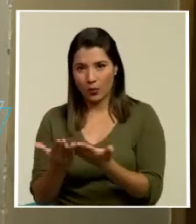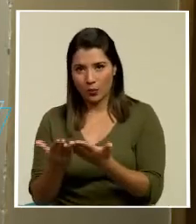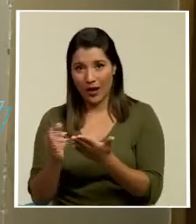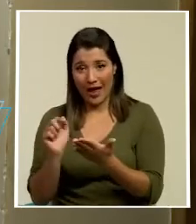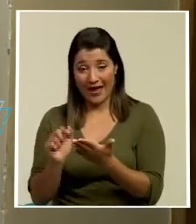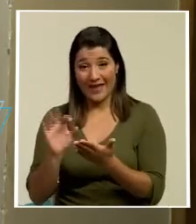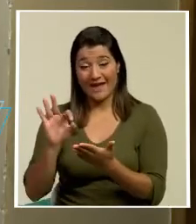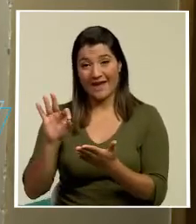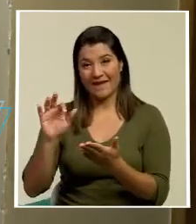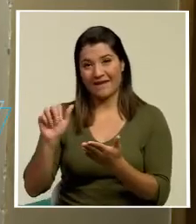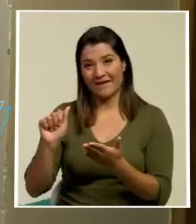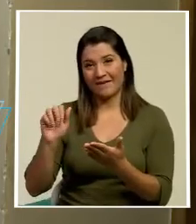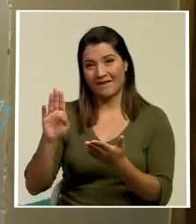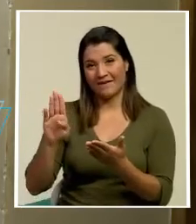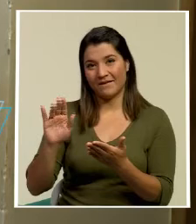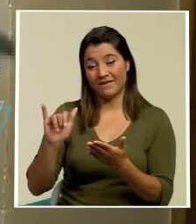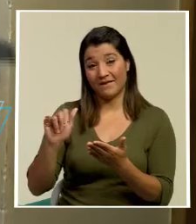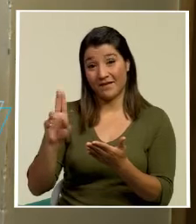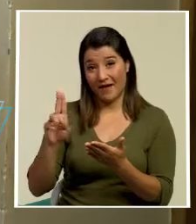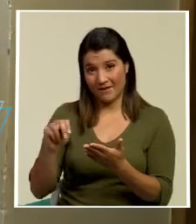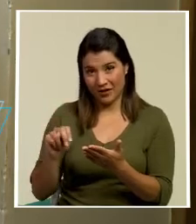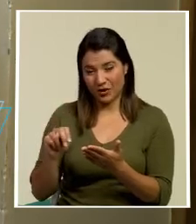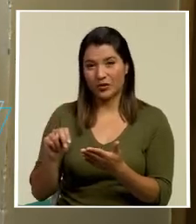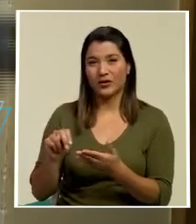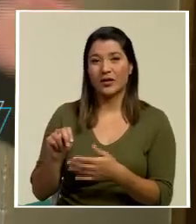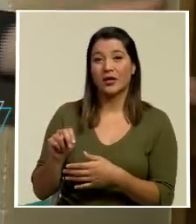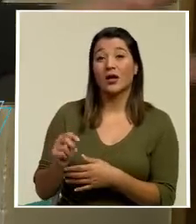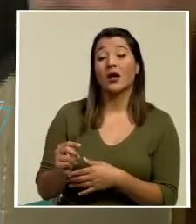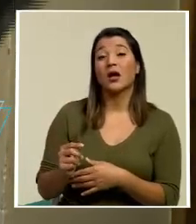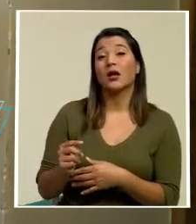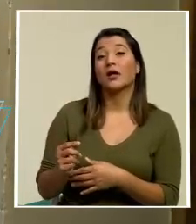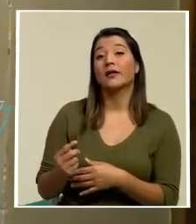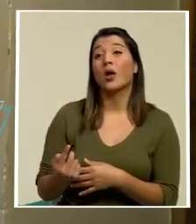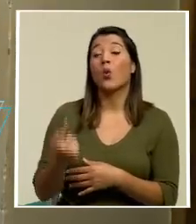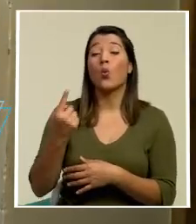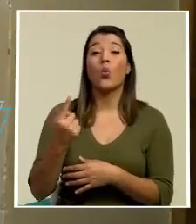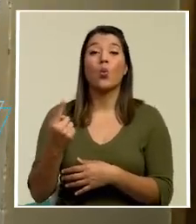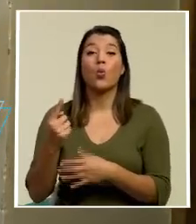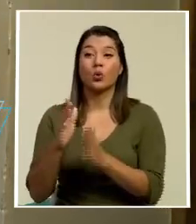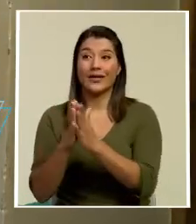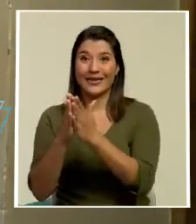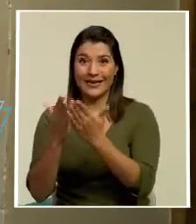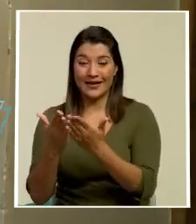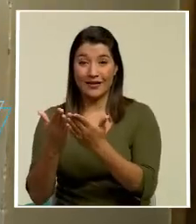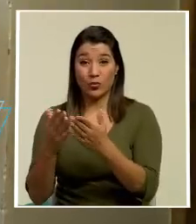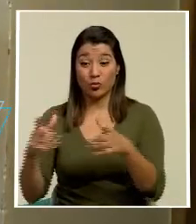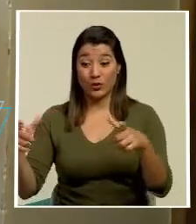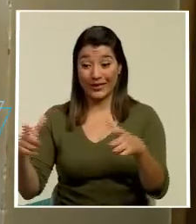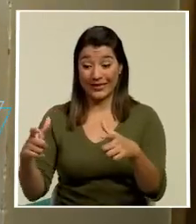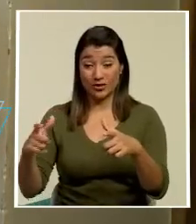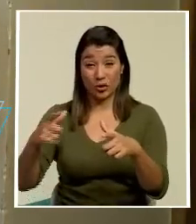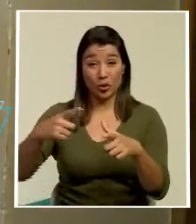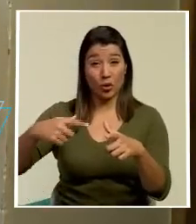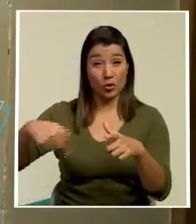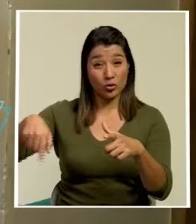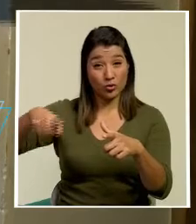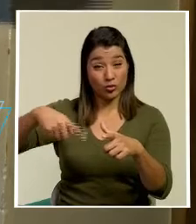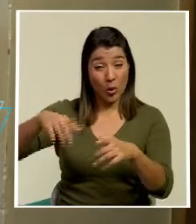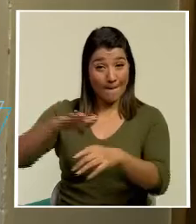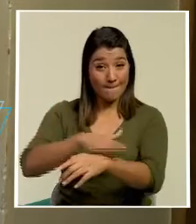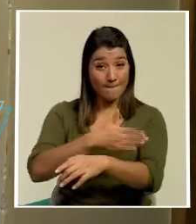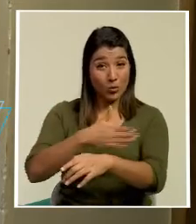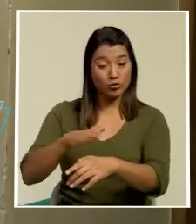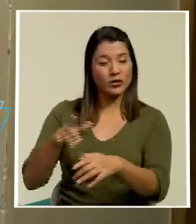estaba La Amada Inmóvil en la casa de mi tía, y yo lo ponía ese disco maravilloso, y ahí entonces conocí a